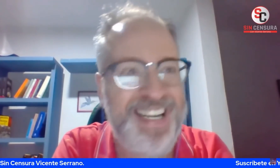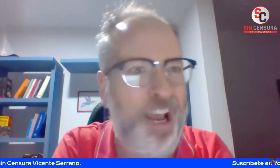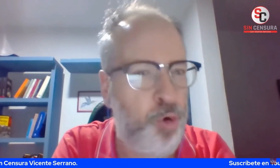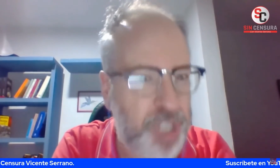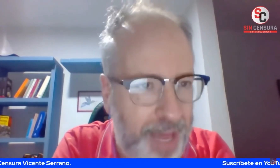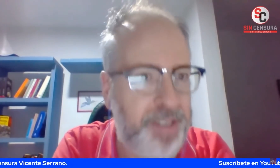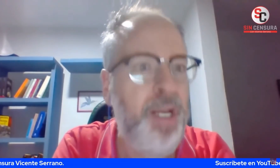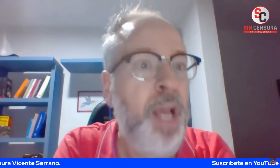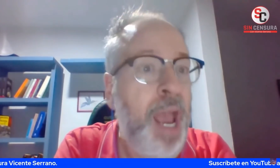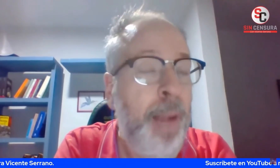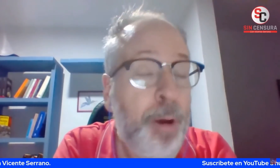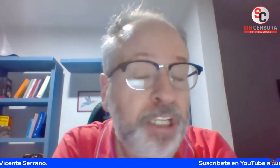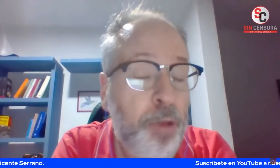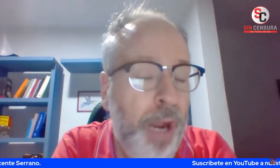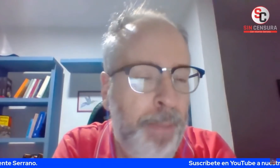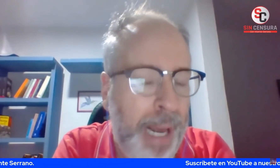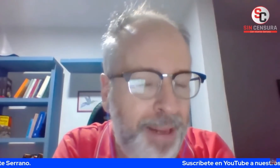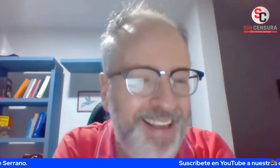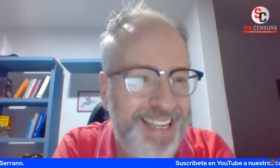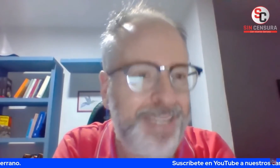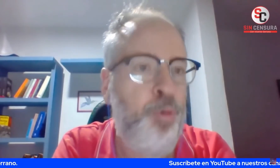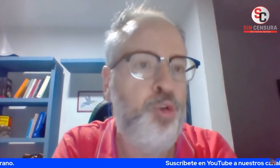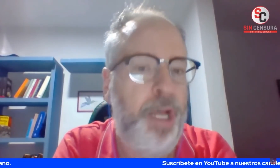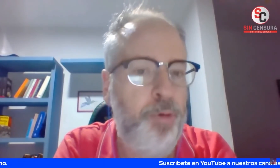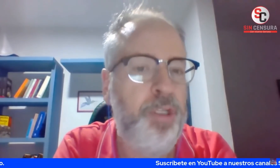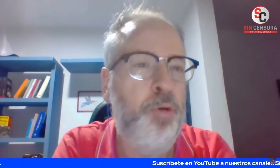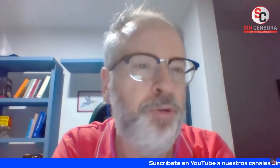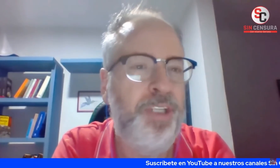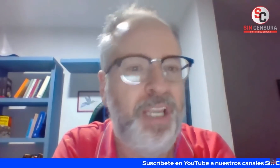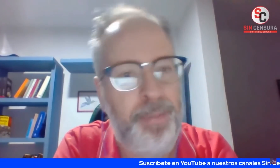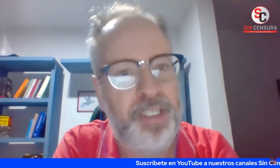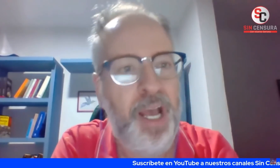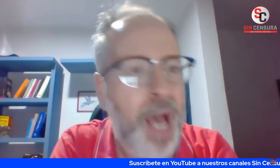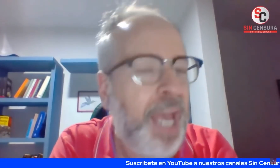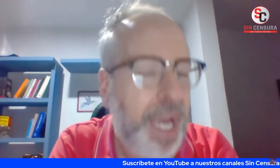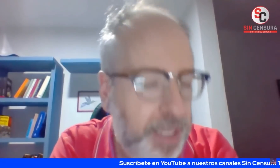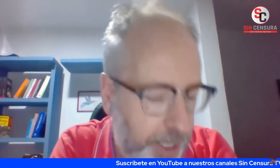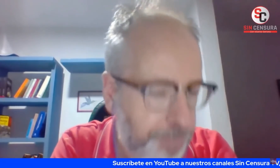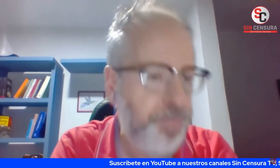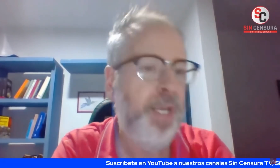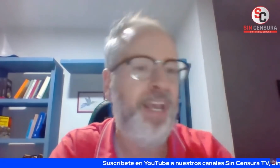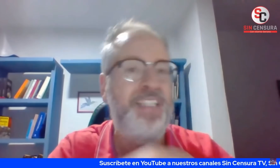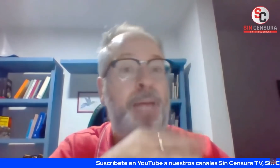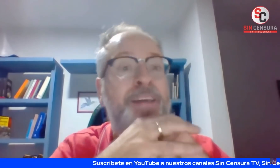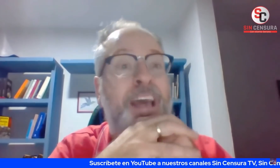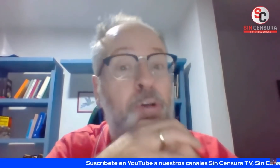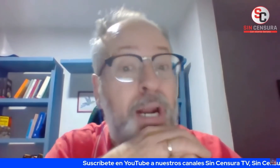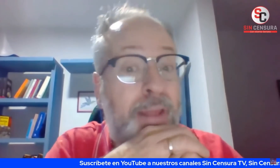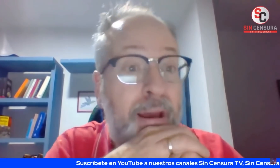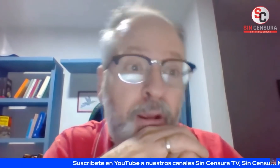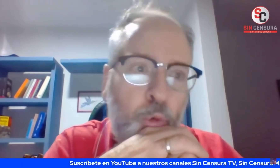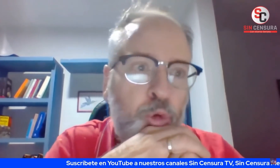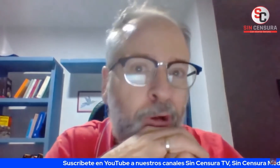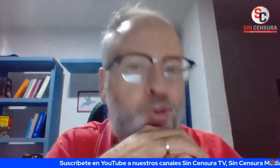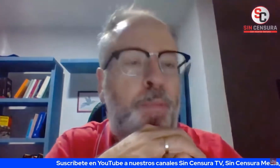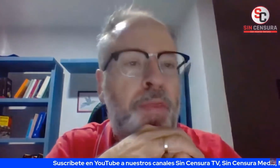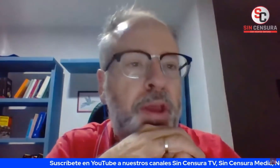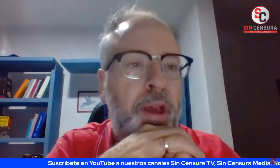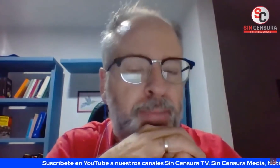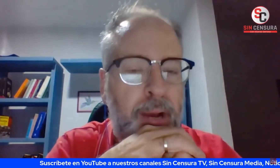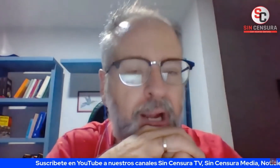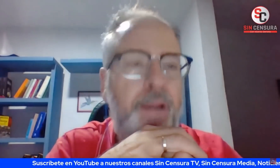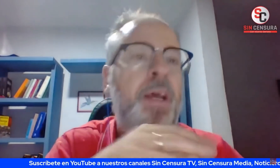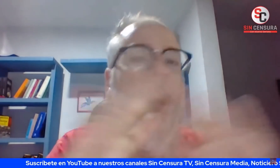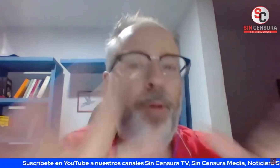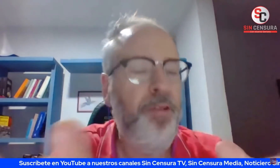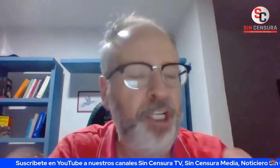más negociadas en el peor sentido de la palabra desde hace muchos años. Entonces hay gente que ya está demasiado en el radar e incluso no les convendría